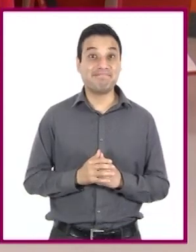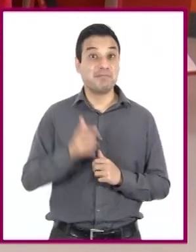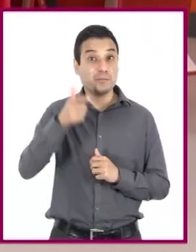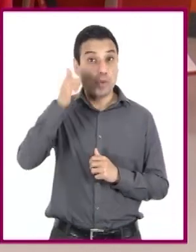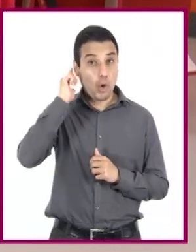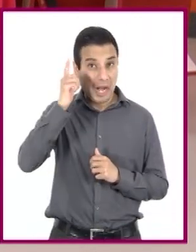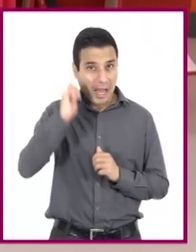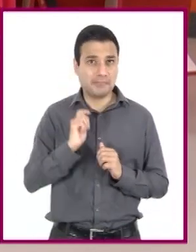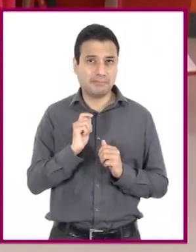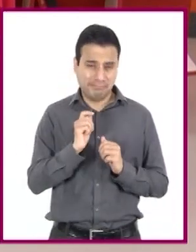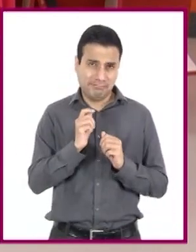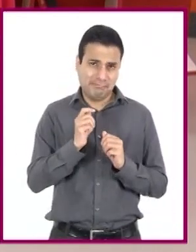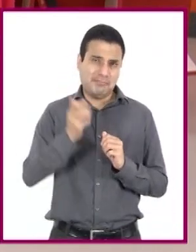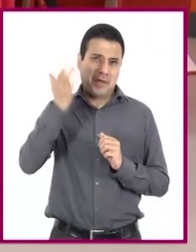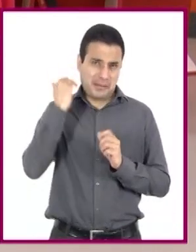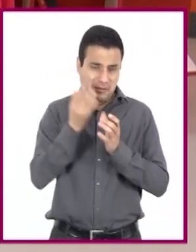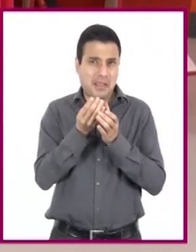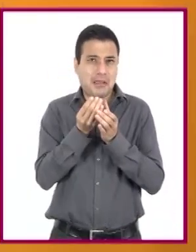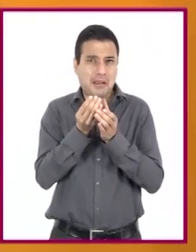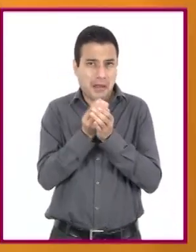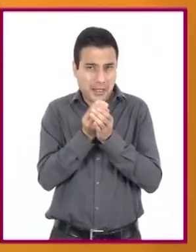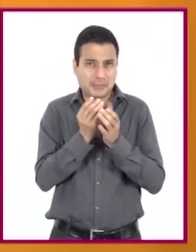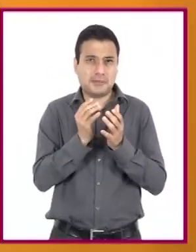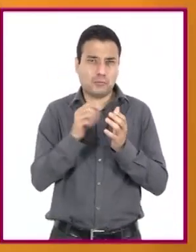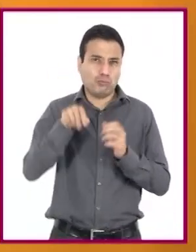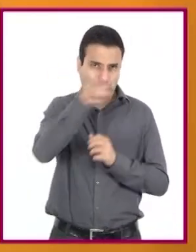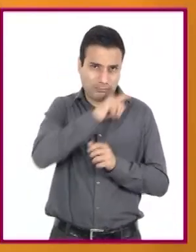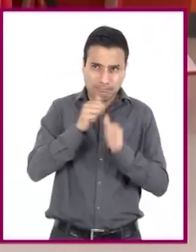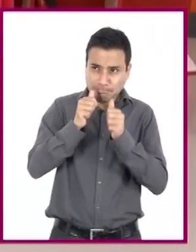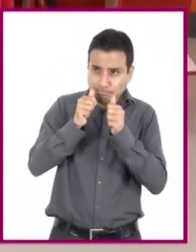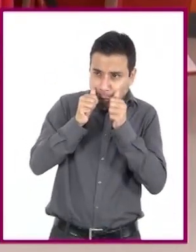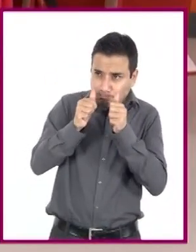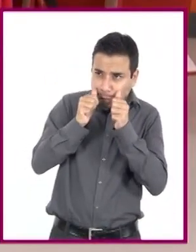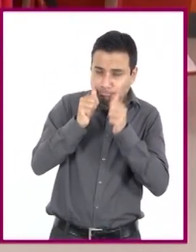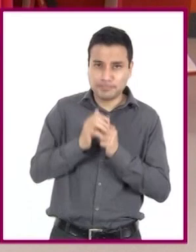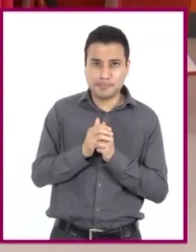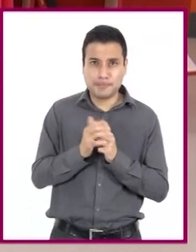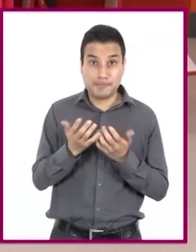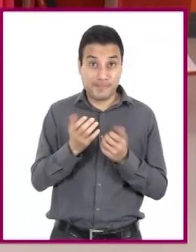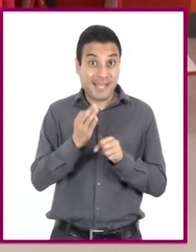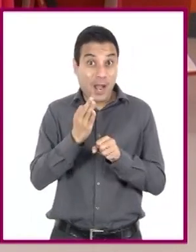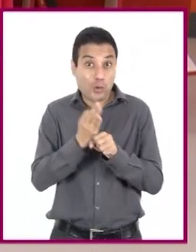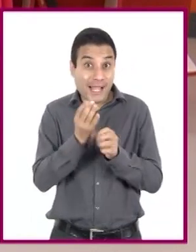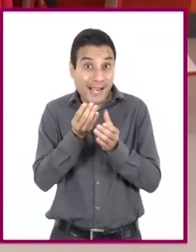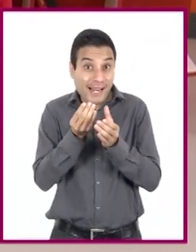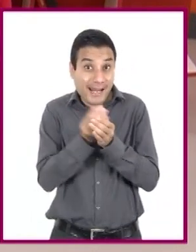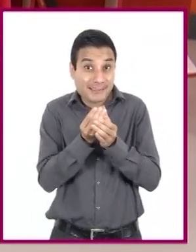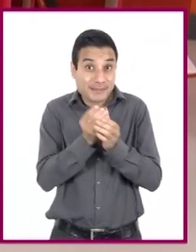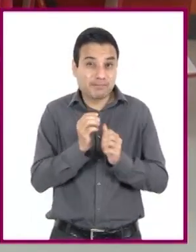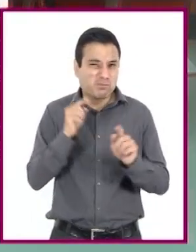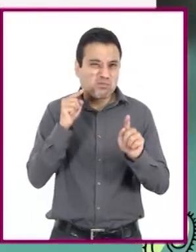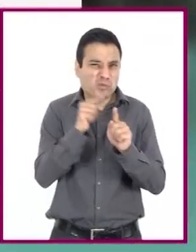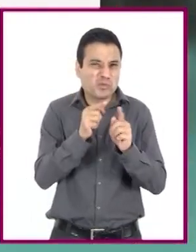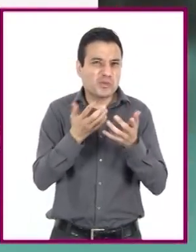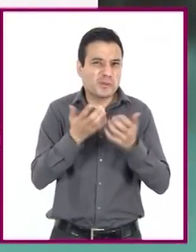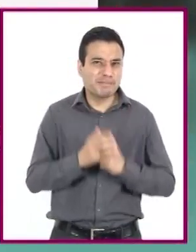Esperamos que en las sesiones anteriores hayan puesto mucha atención, pues esta sesión tiene como